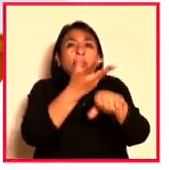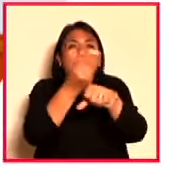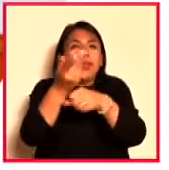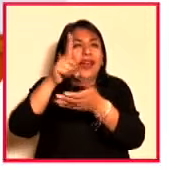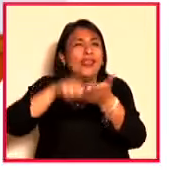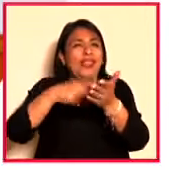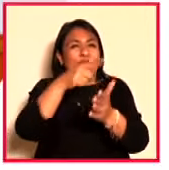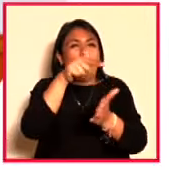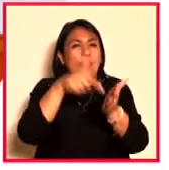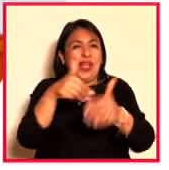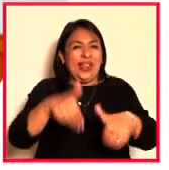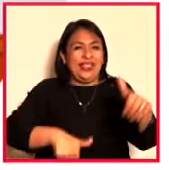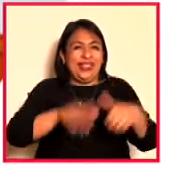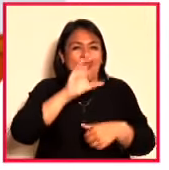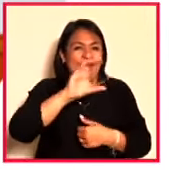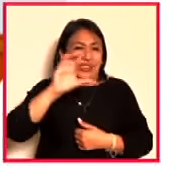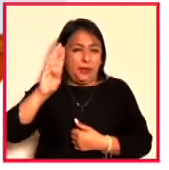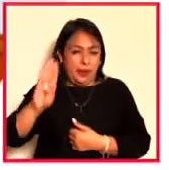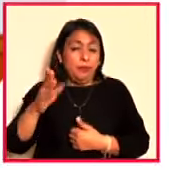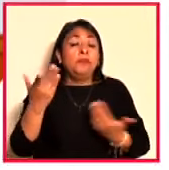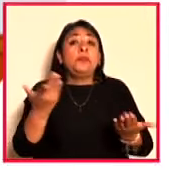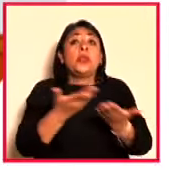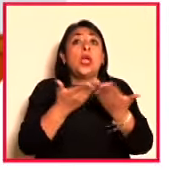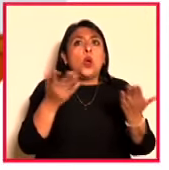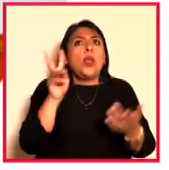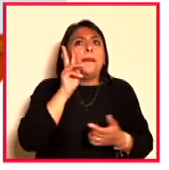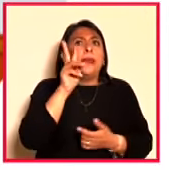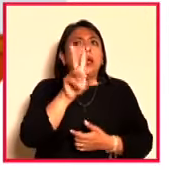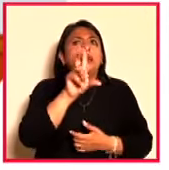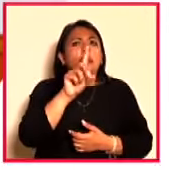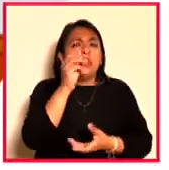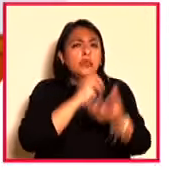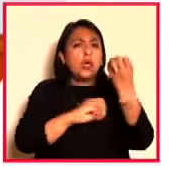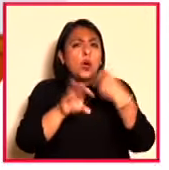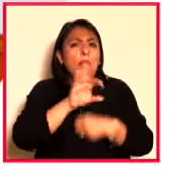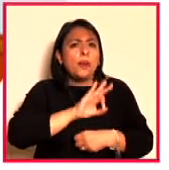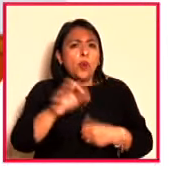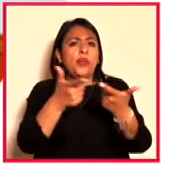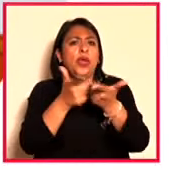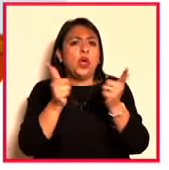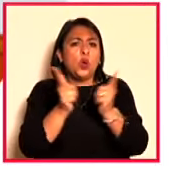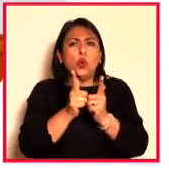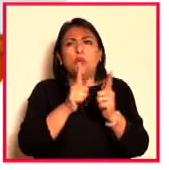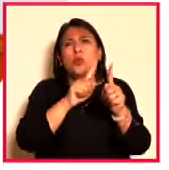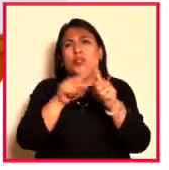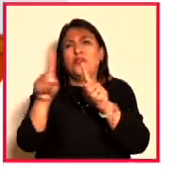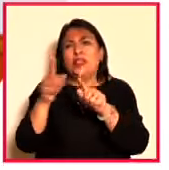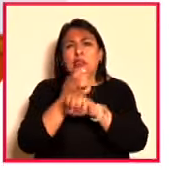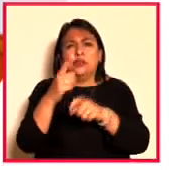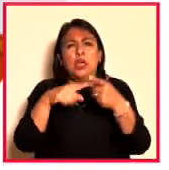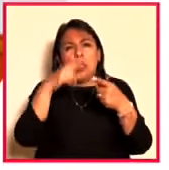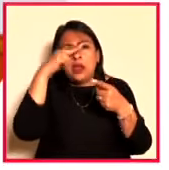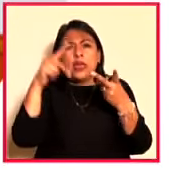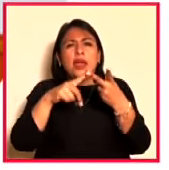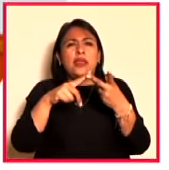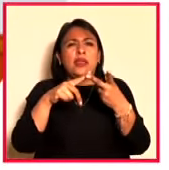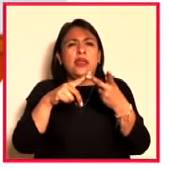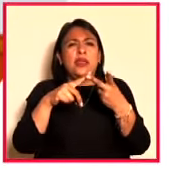Cultural del Bosque, para esta edición se podrán ver 30 obras de compañías provenientes de Nayarit, Tabasco,